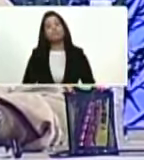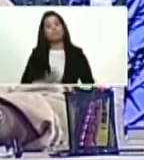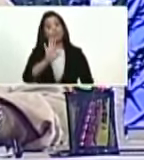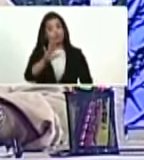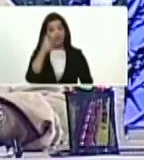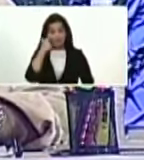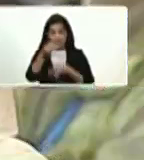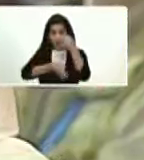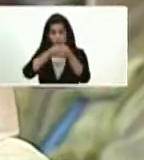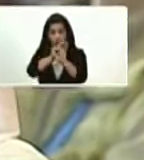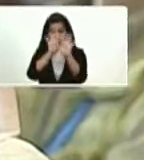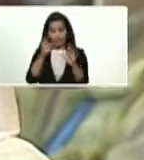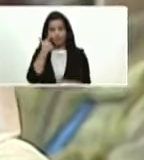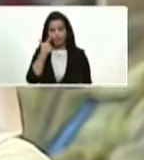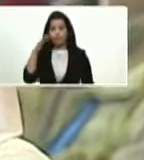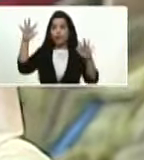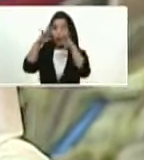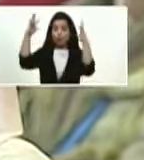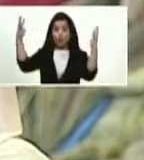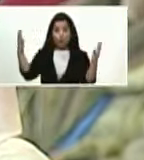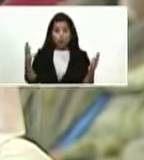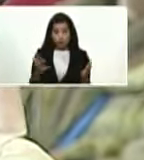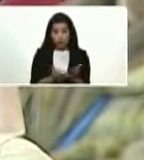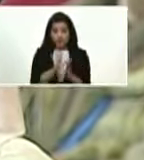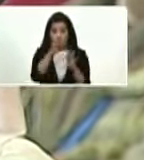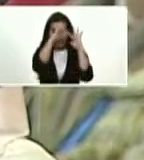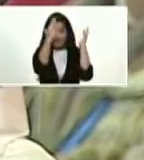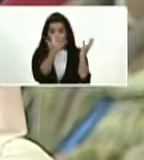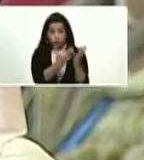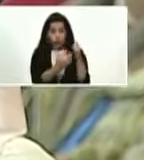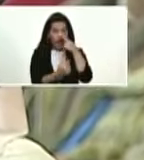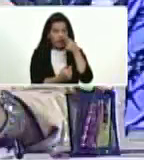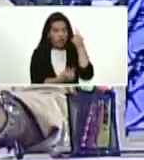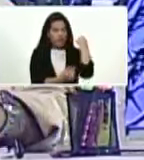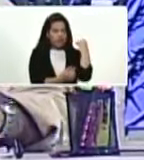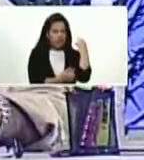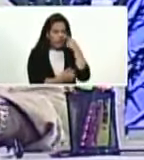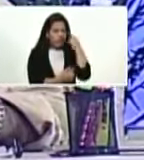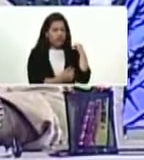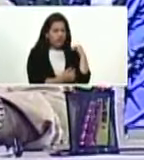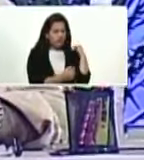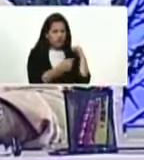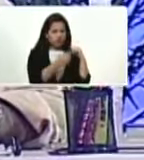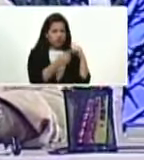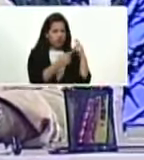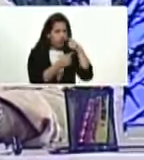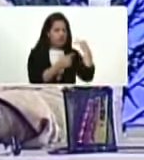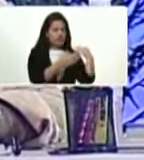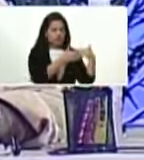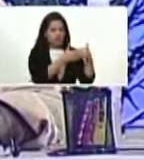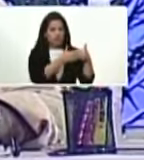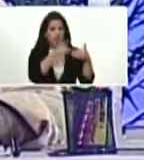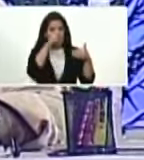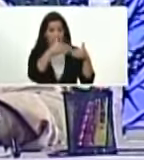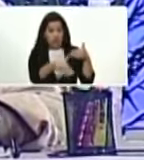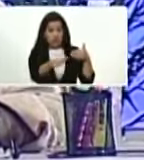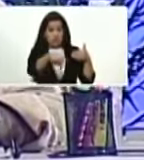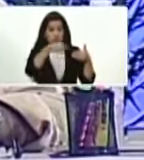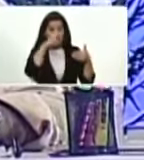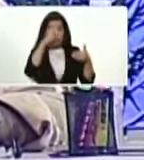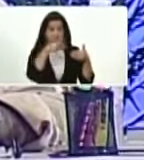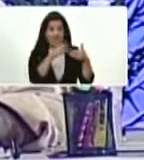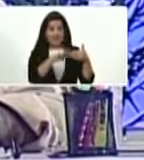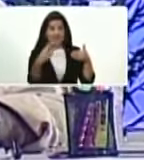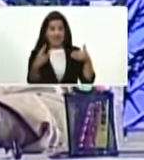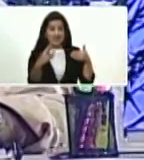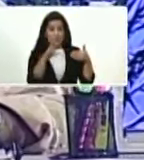mundo, en el transcurso de finales del año pasado y el inicio de este año, han despedido a más de